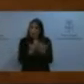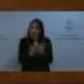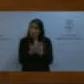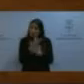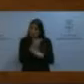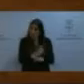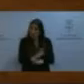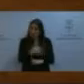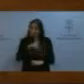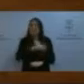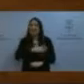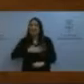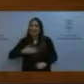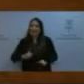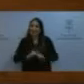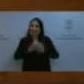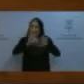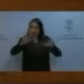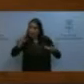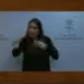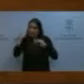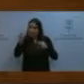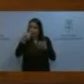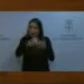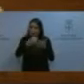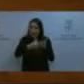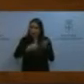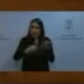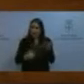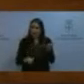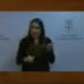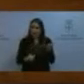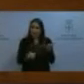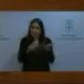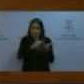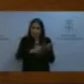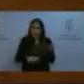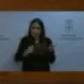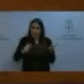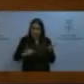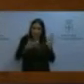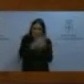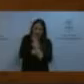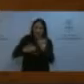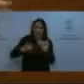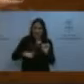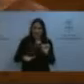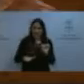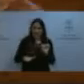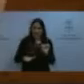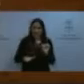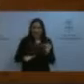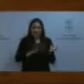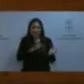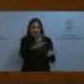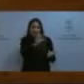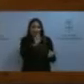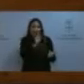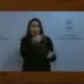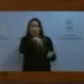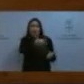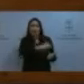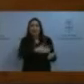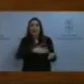querido aclarar y concretar con los apartados expuestos. No entendemos por qué ustedes